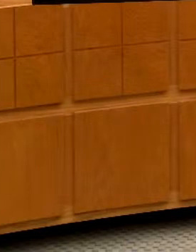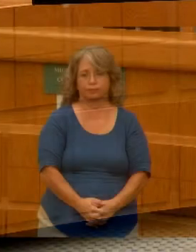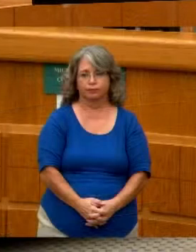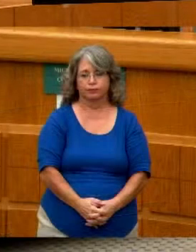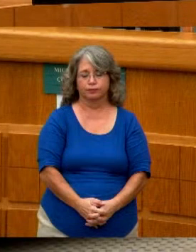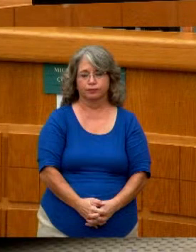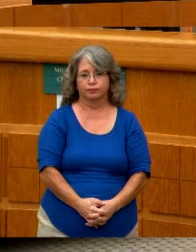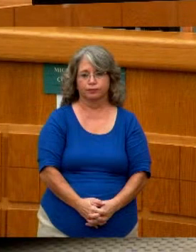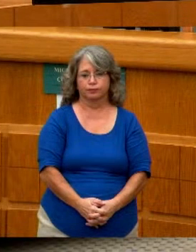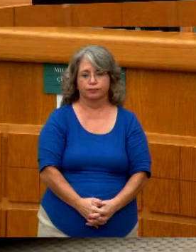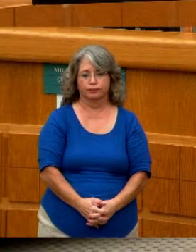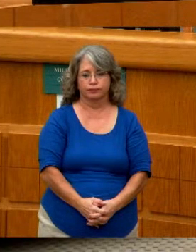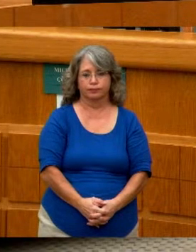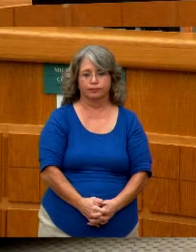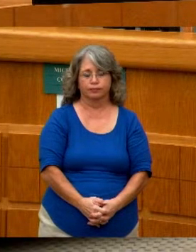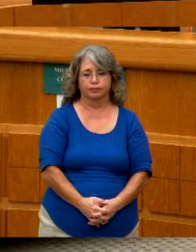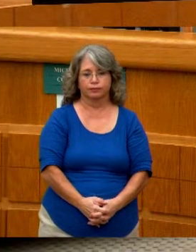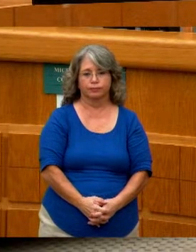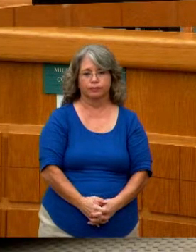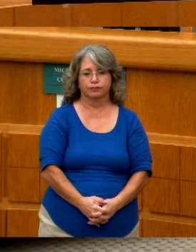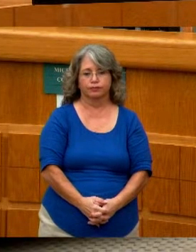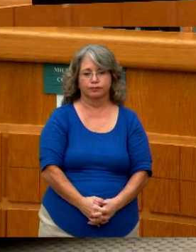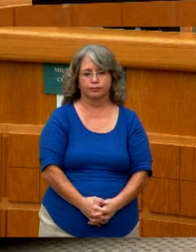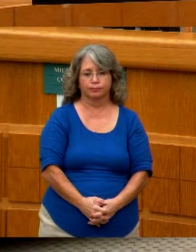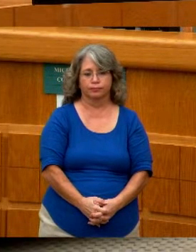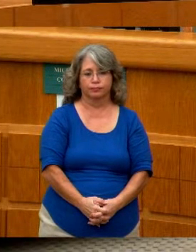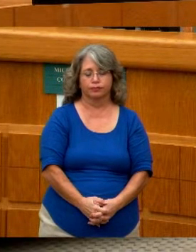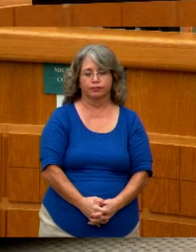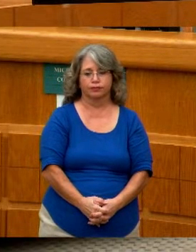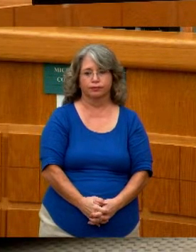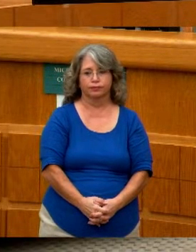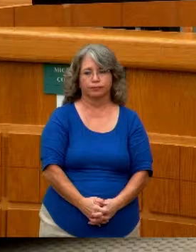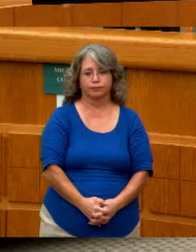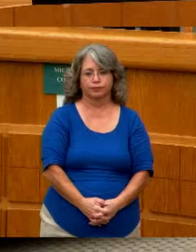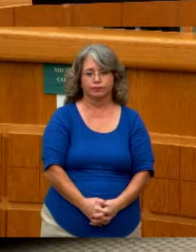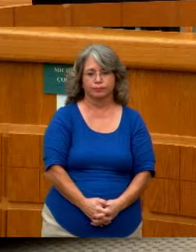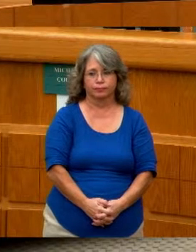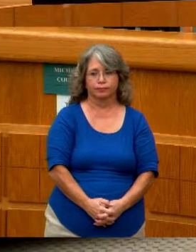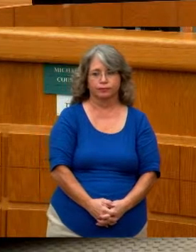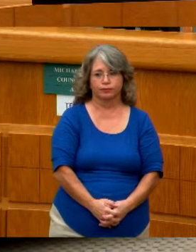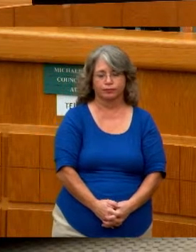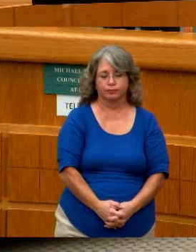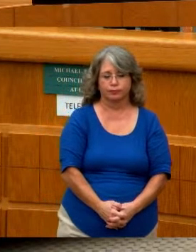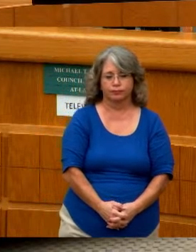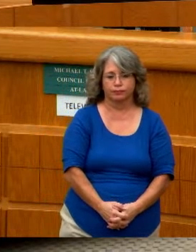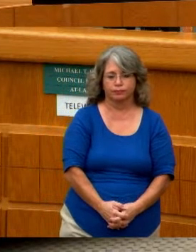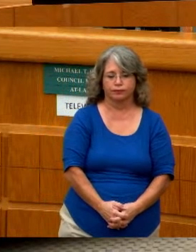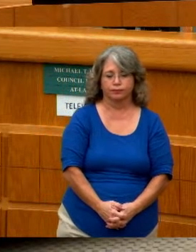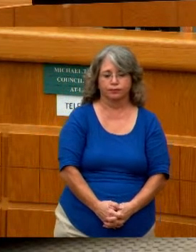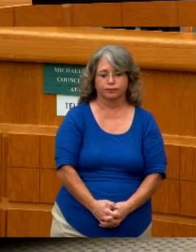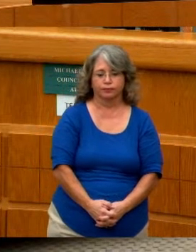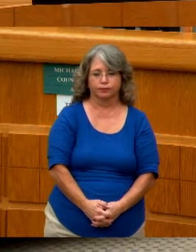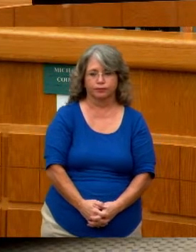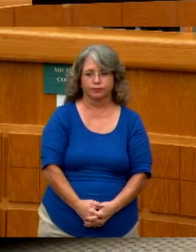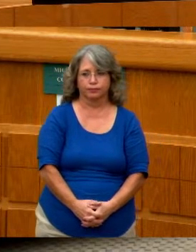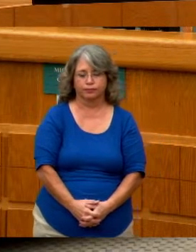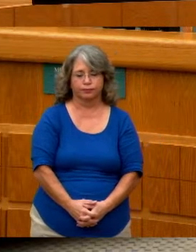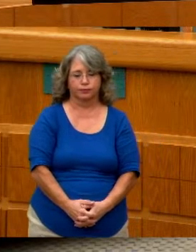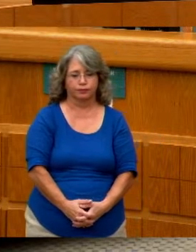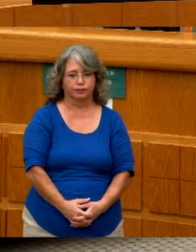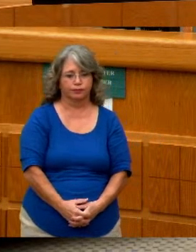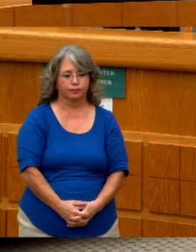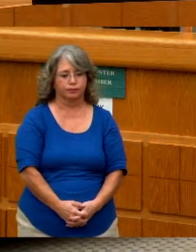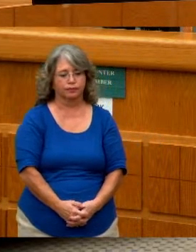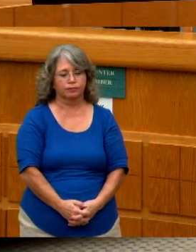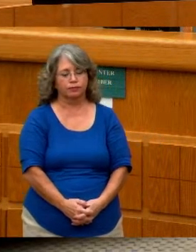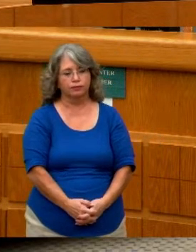continúan vigentes. Siga tomando sus precauciones. El pronóstico para mediados del mes de diciembre se prevé estará de igual manera que durante el verano. El radio de